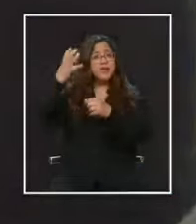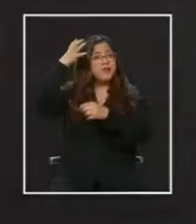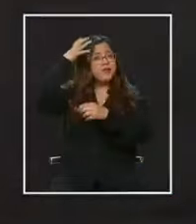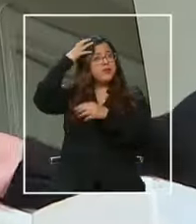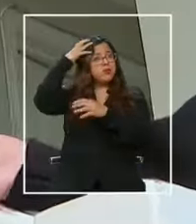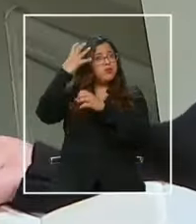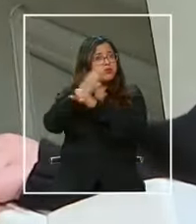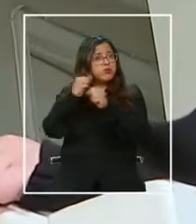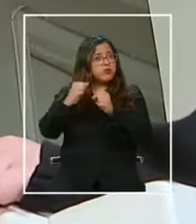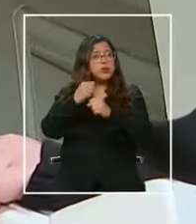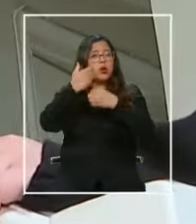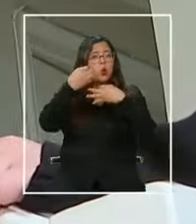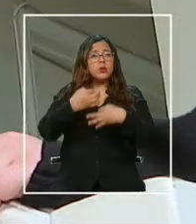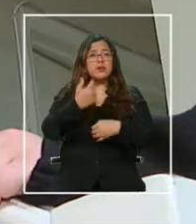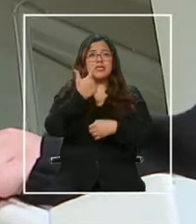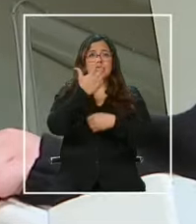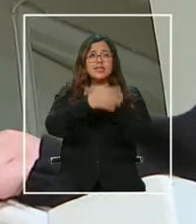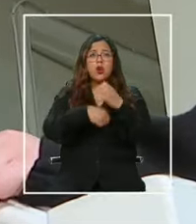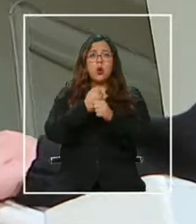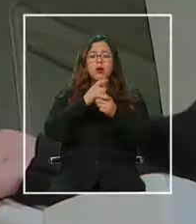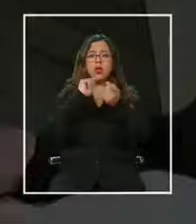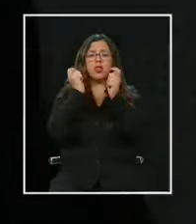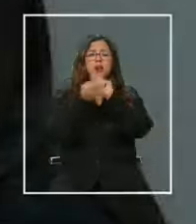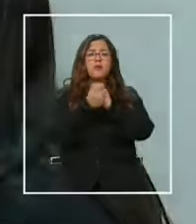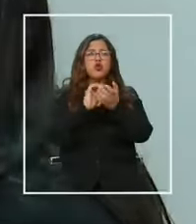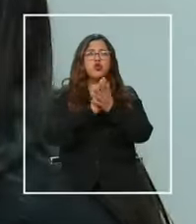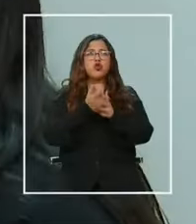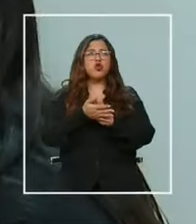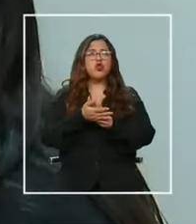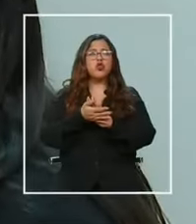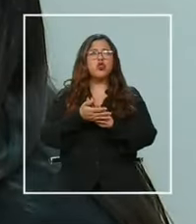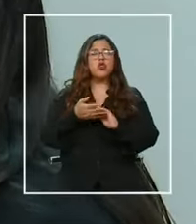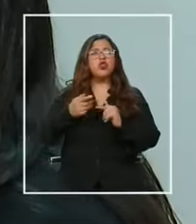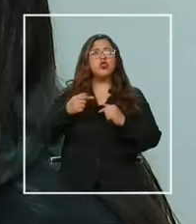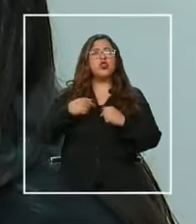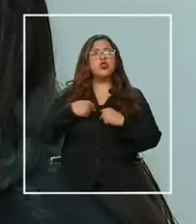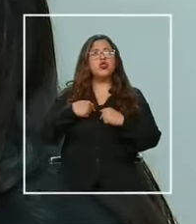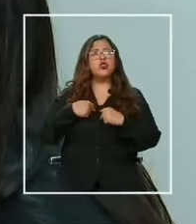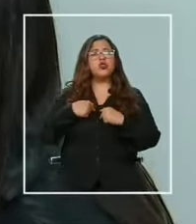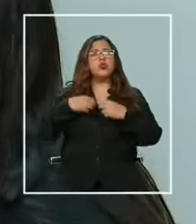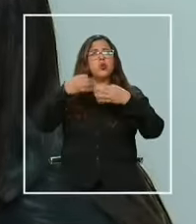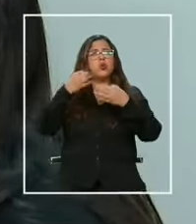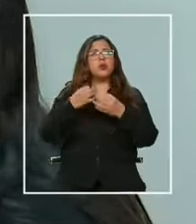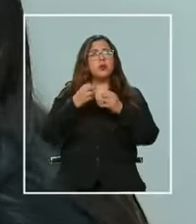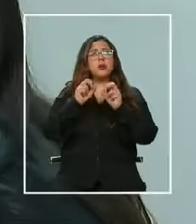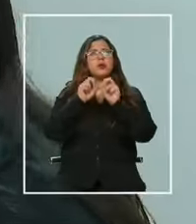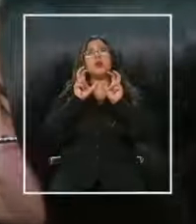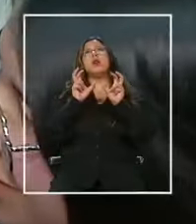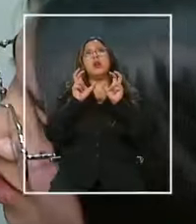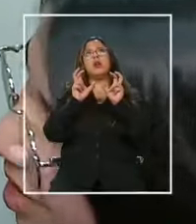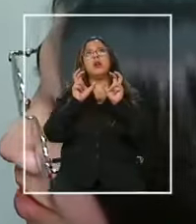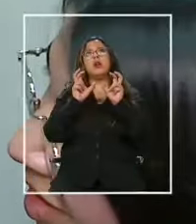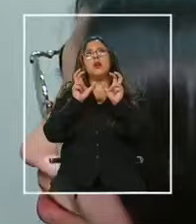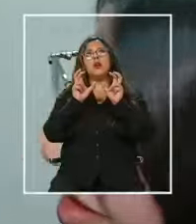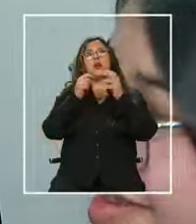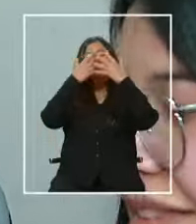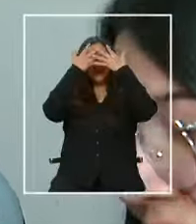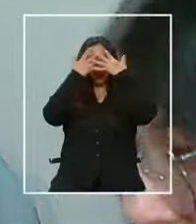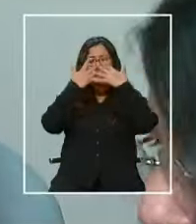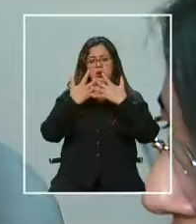sus 75 lo cambió todo. Estaba durmiendo en mi cama despierto y no lo podía mover, como